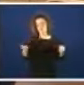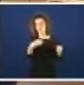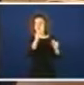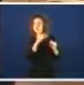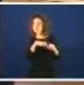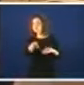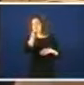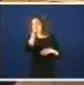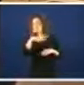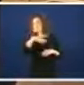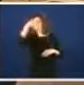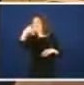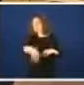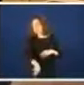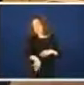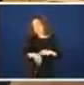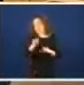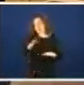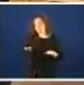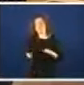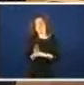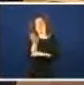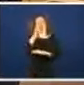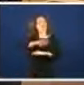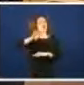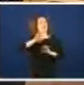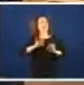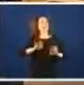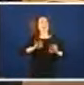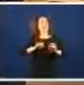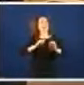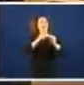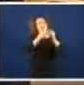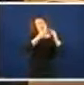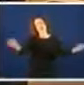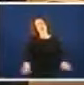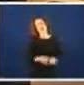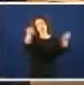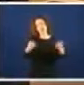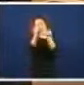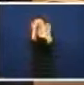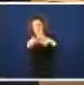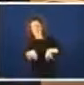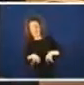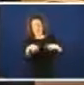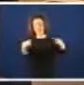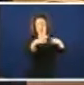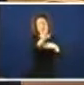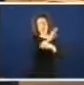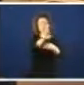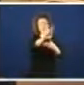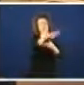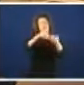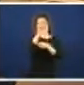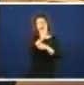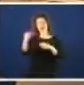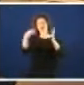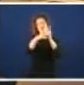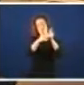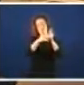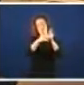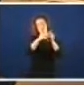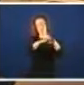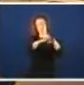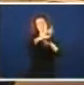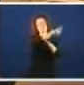financiación ilegal dos actos e das campañas Do Partido Popular de Galicia Entre 1997